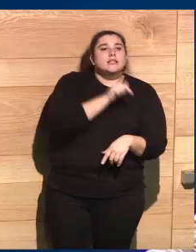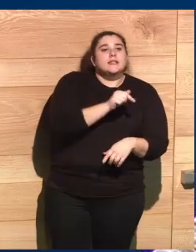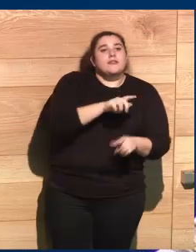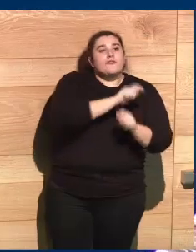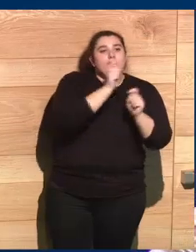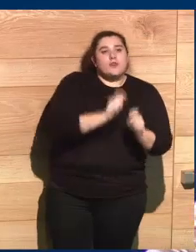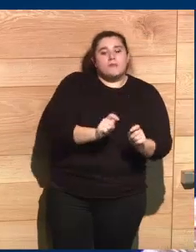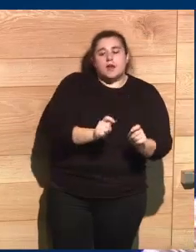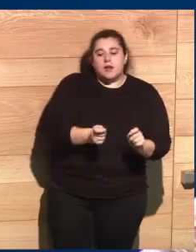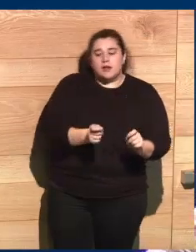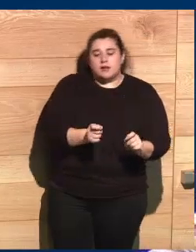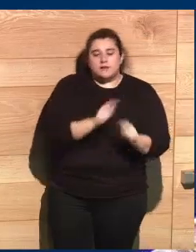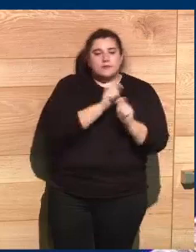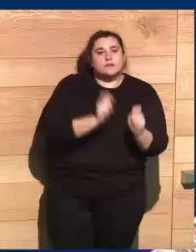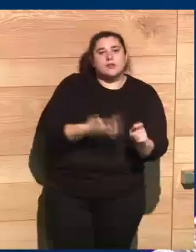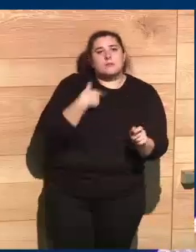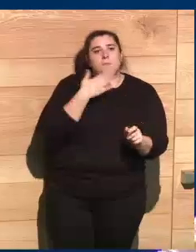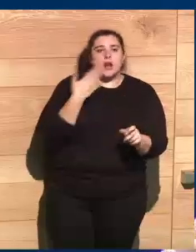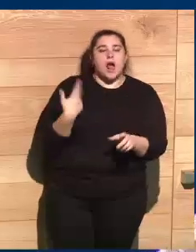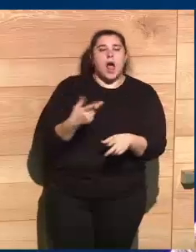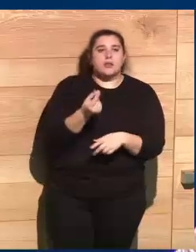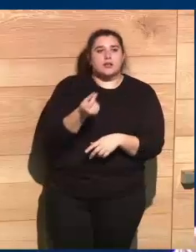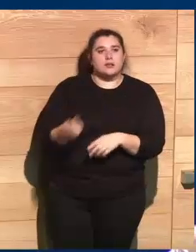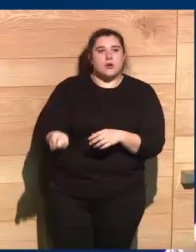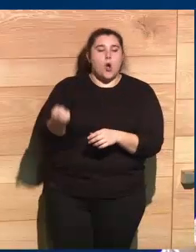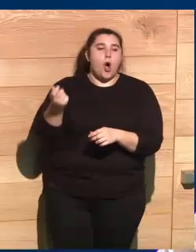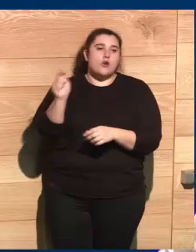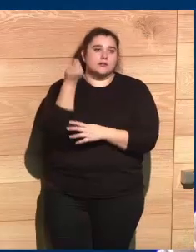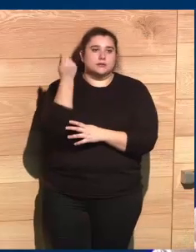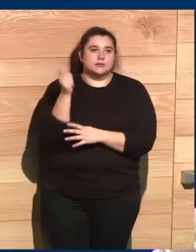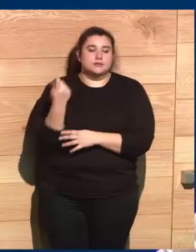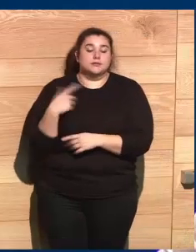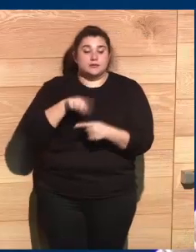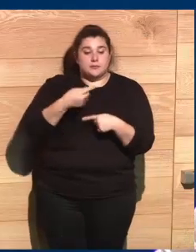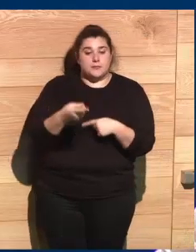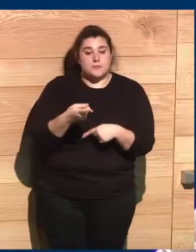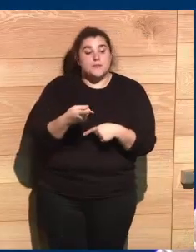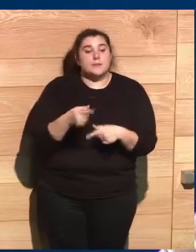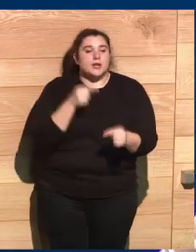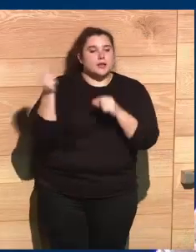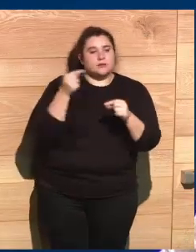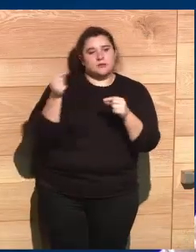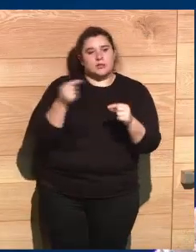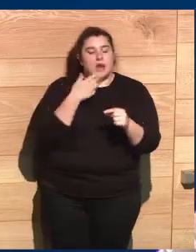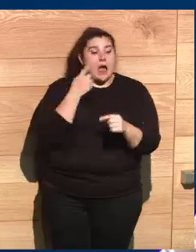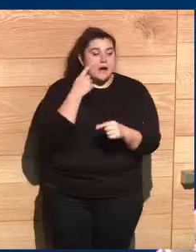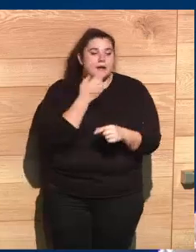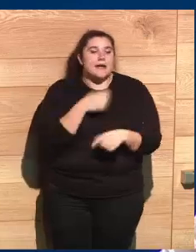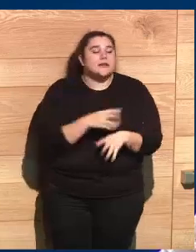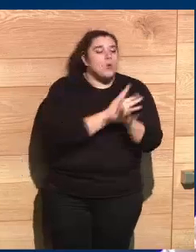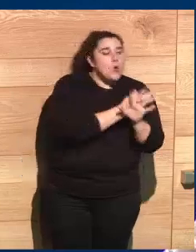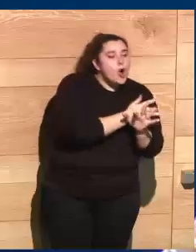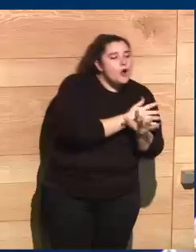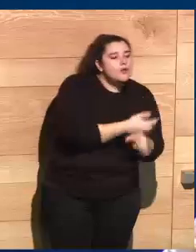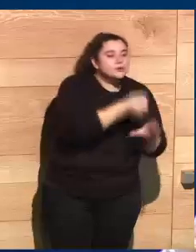manera de ganar dinero y como todas las maneras de ganar dinero pueden ser mejores o peores. Podemos discutir más tarde qué juegos lo hacen de manera de tragaperras y qué juegos lo hacen de